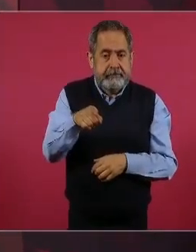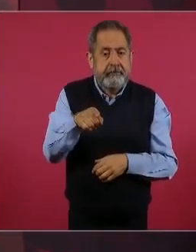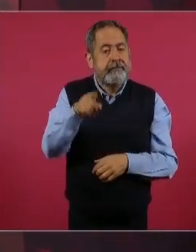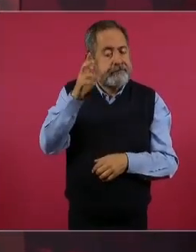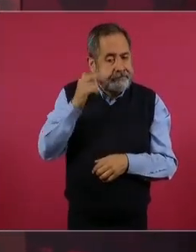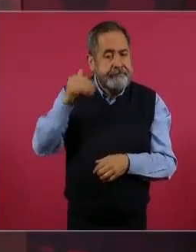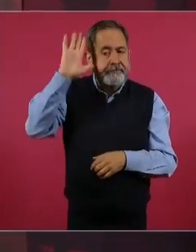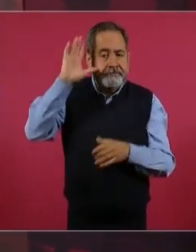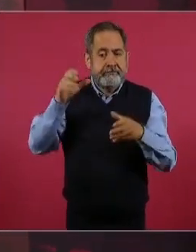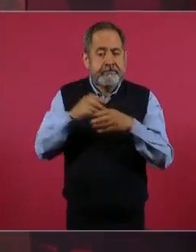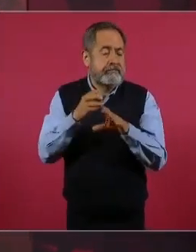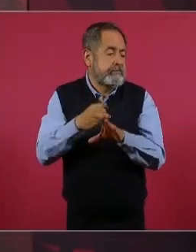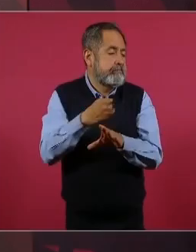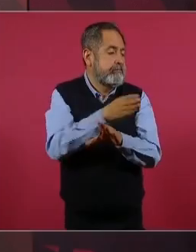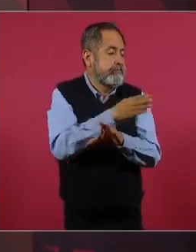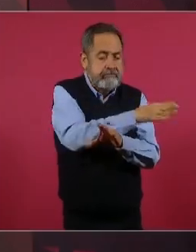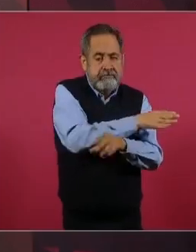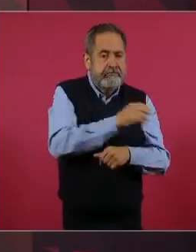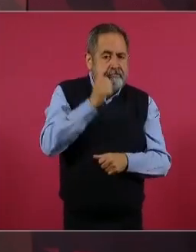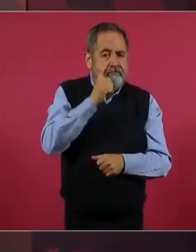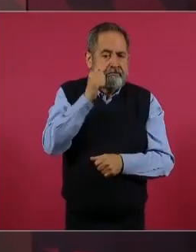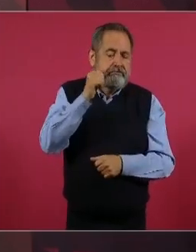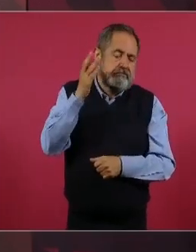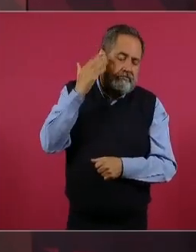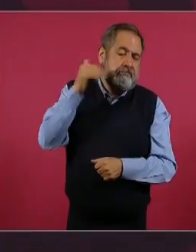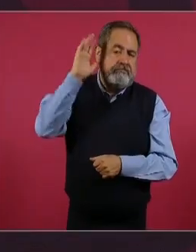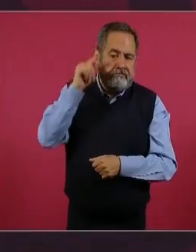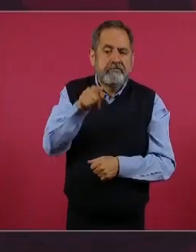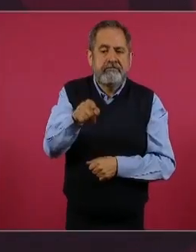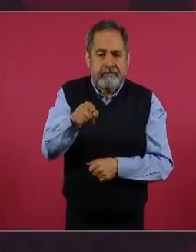era lo que predominaba.